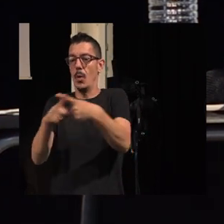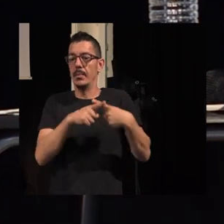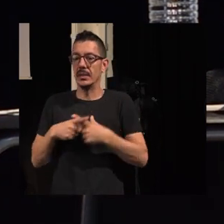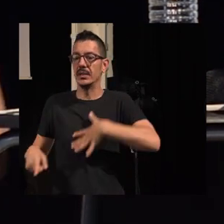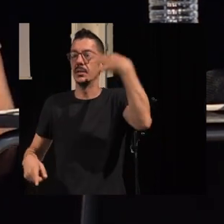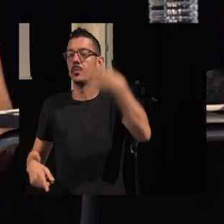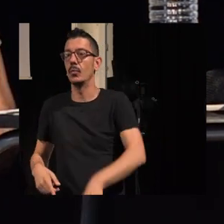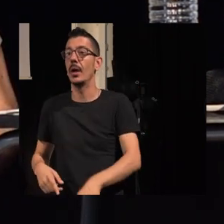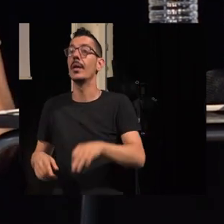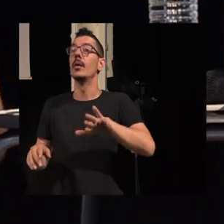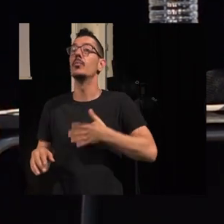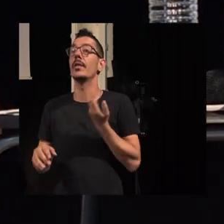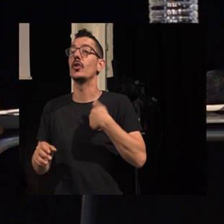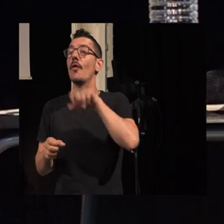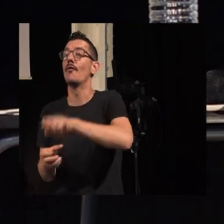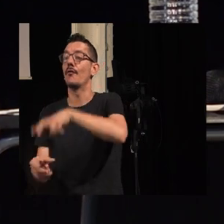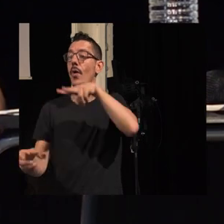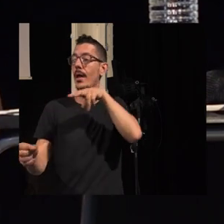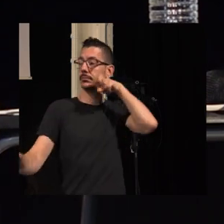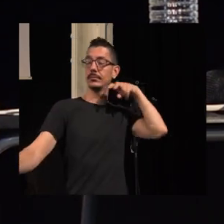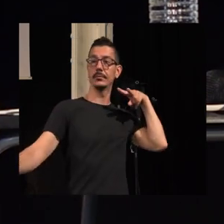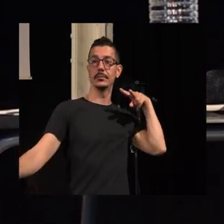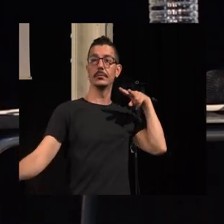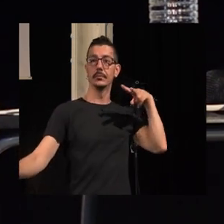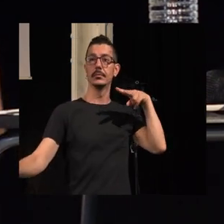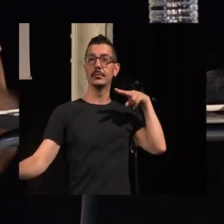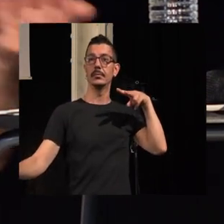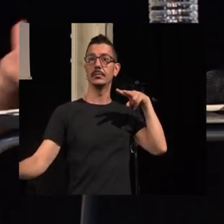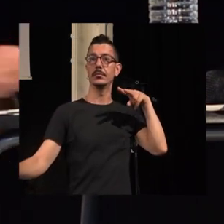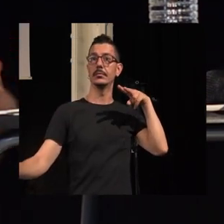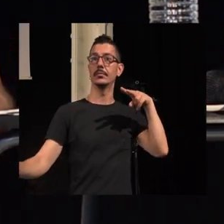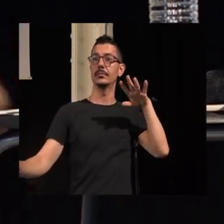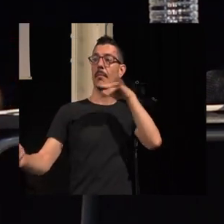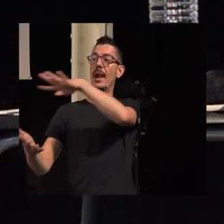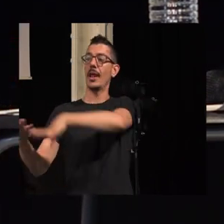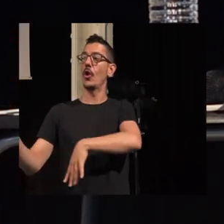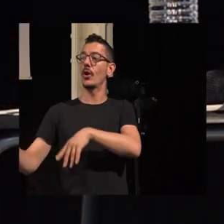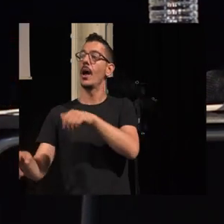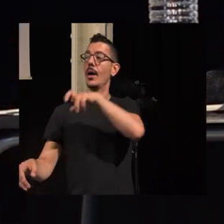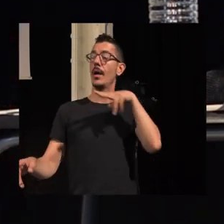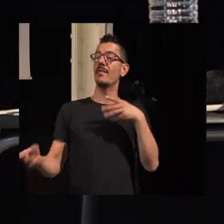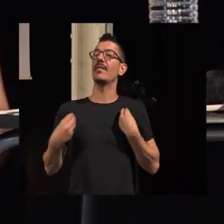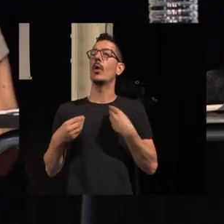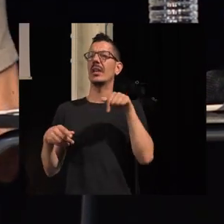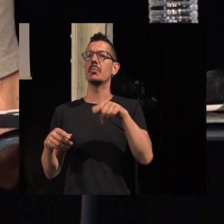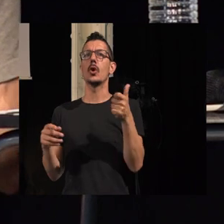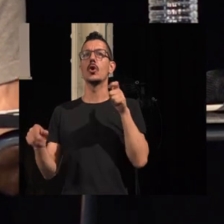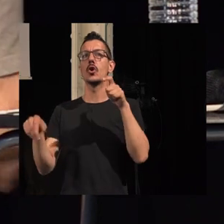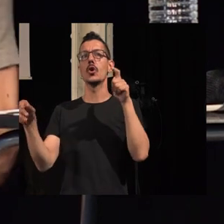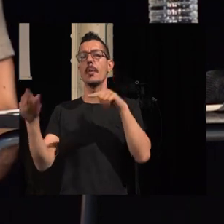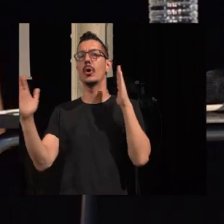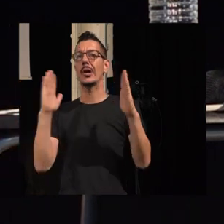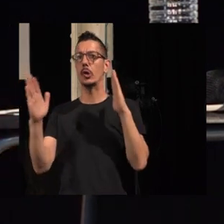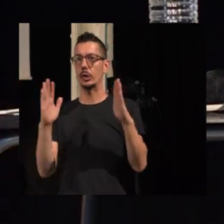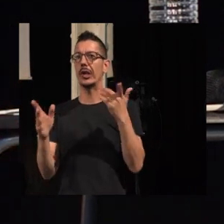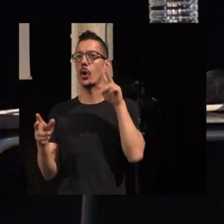afuera. No tendré mucho que decir de Barcelona, aunque he vivido aquí por un periodo muy corto y conocí muy,